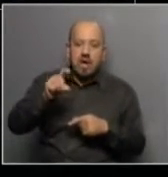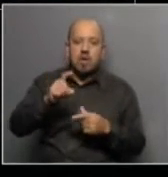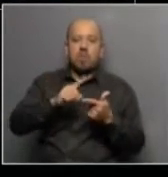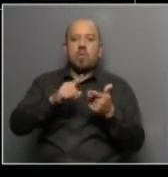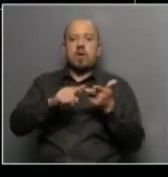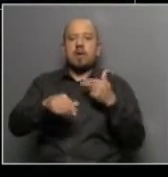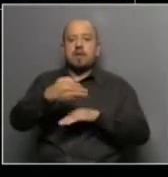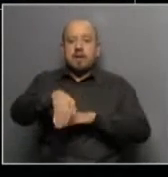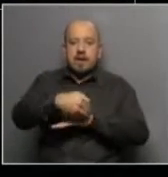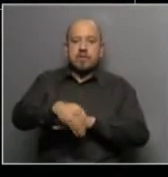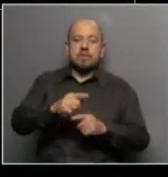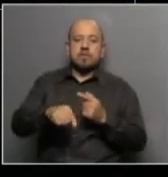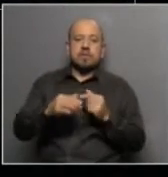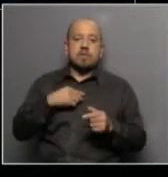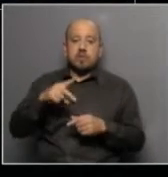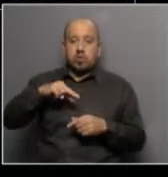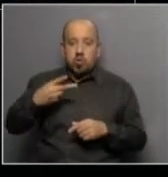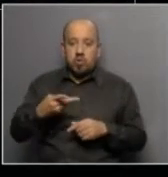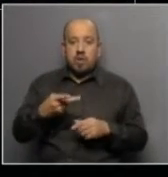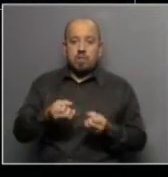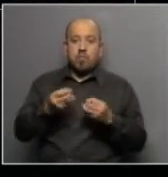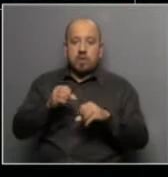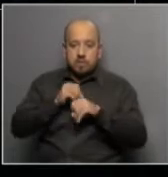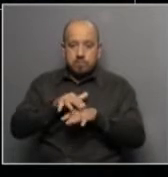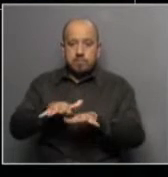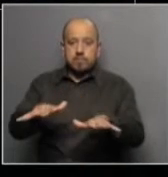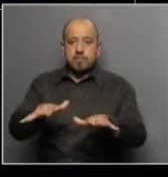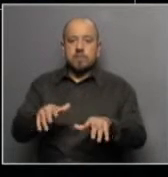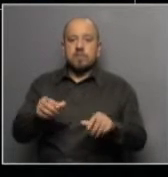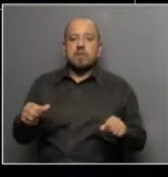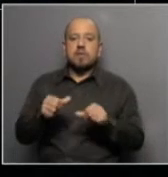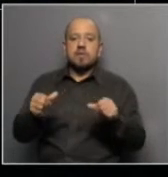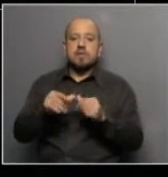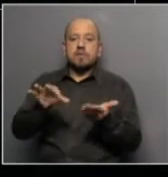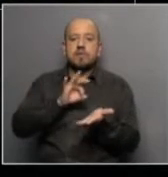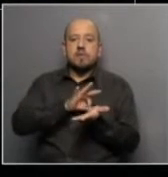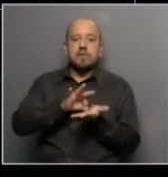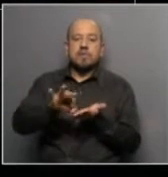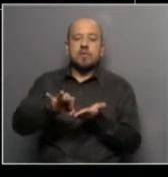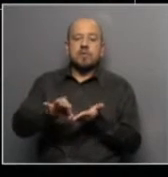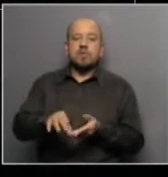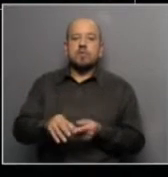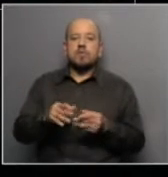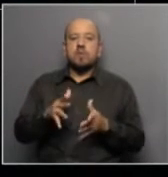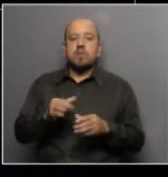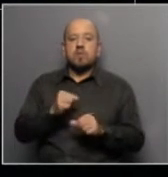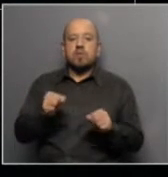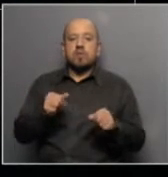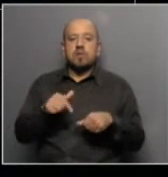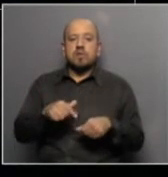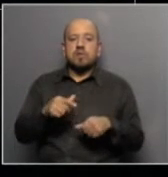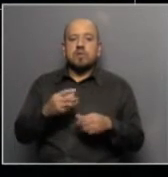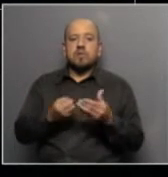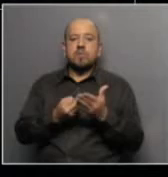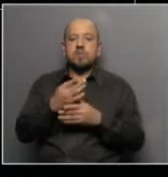el costo es doble, ¿no? Porque por un lado expandimos, tendremos que generar servicios, infraestructuras para esa nueva